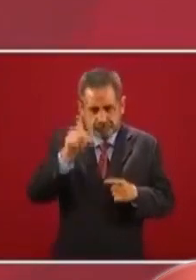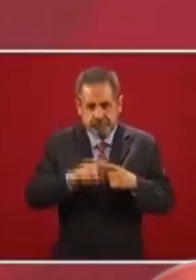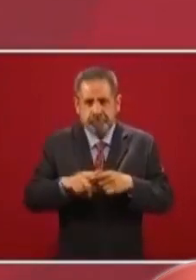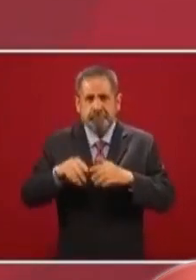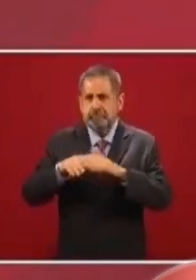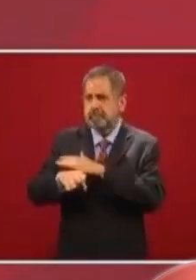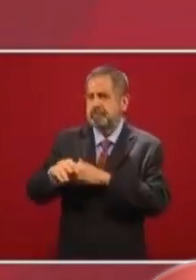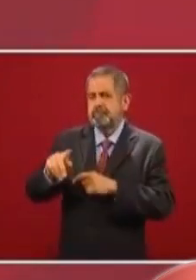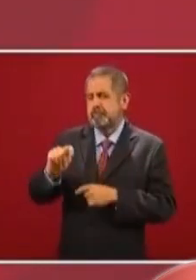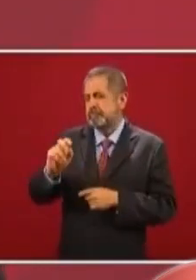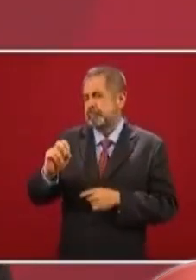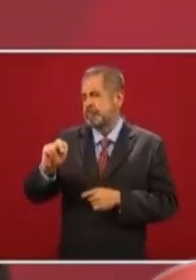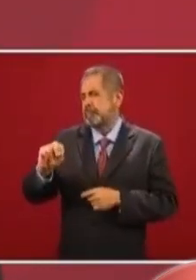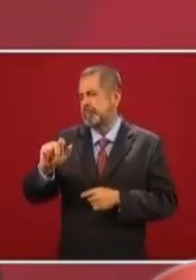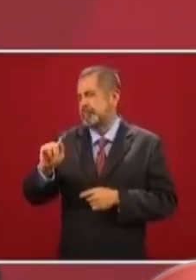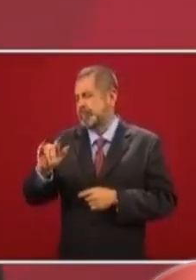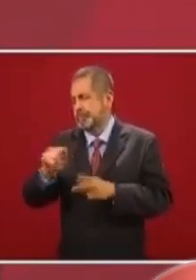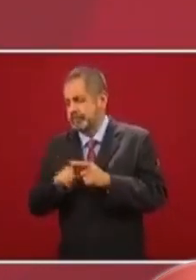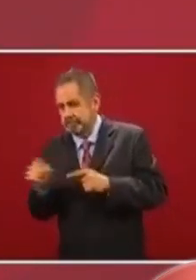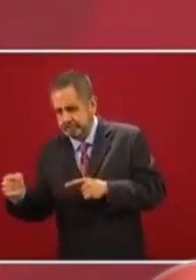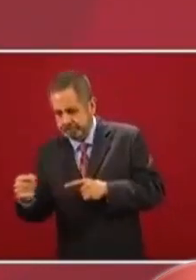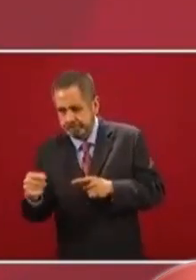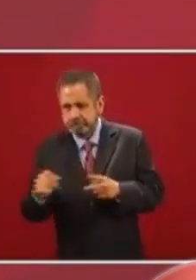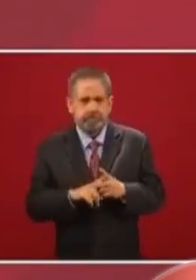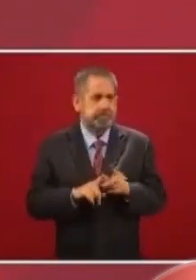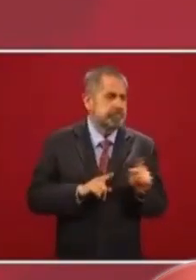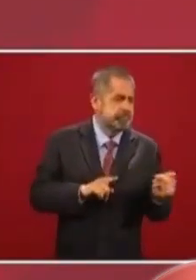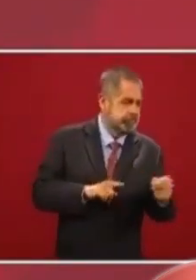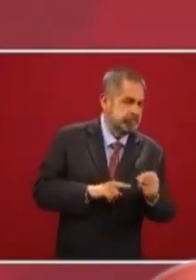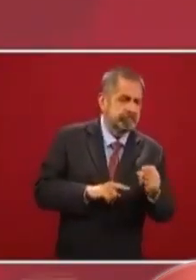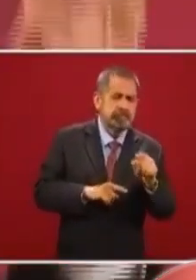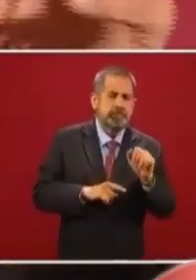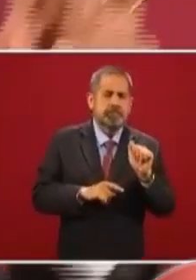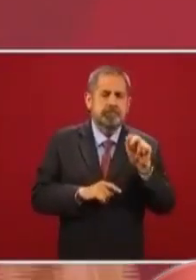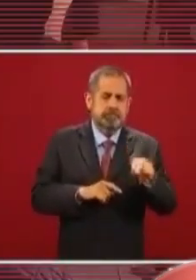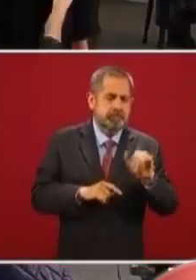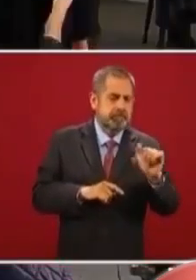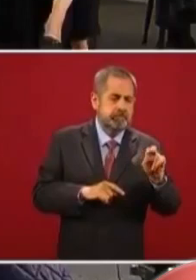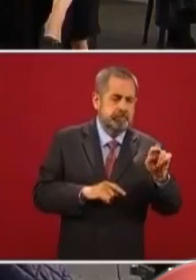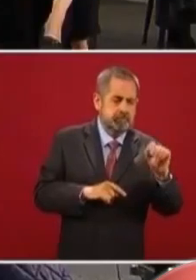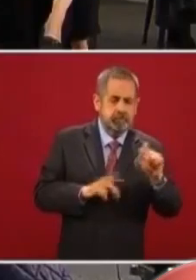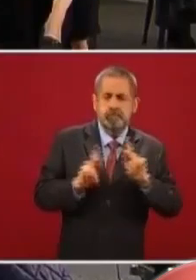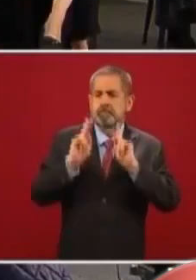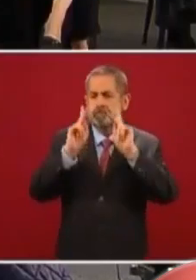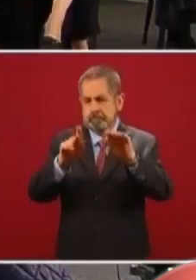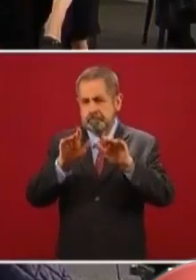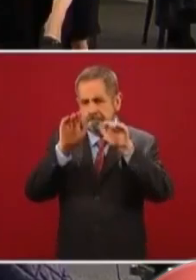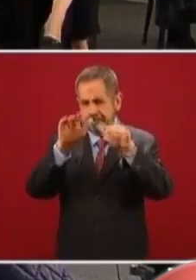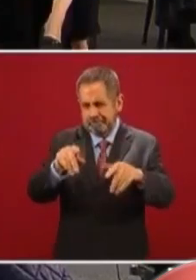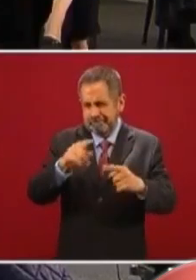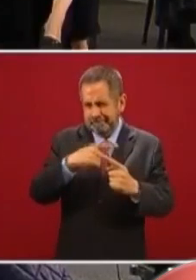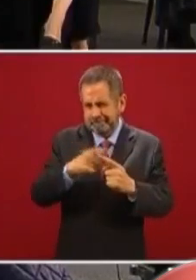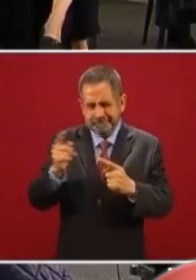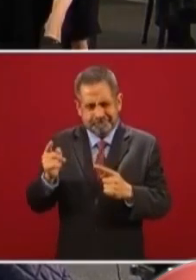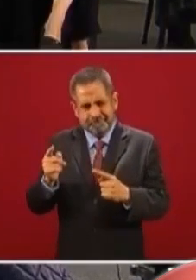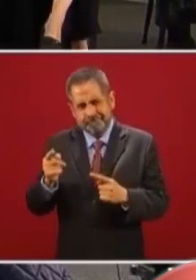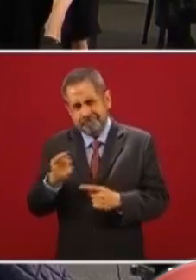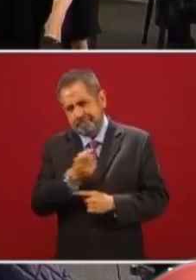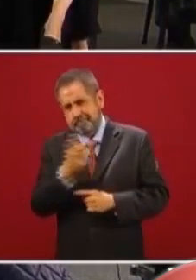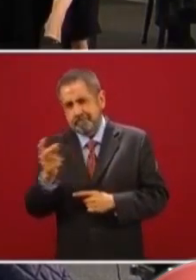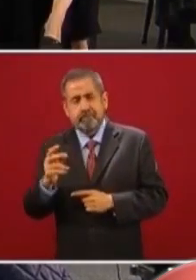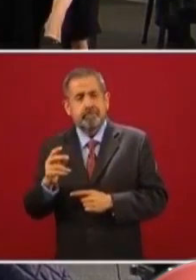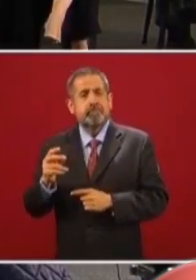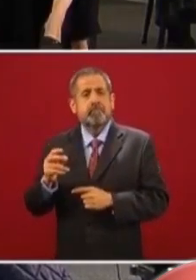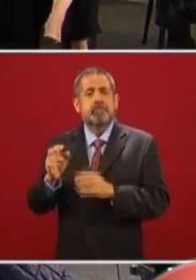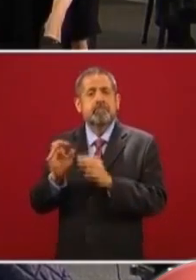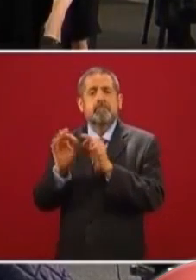acceso libre de Tonanitla, el acceso oriente y modernización del camino San Jerónimo, los distribuidores viales bastante complejos y unos viaductos